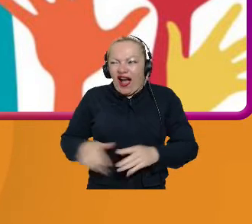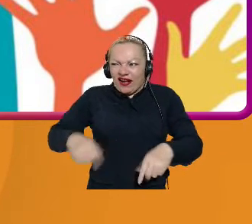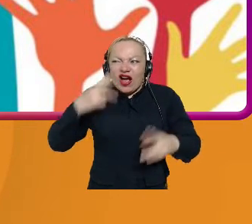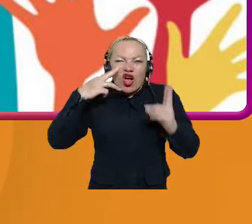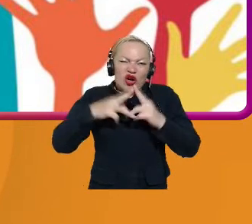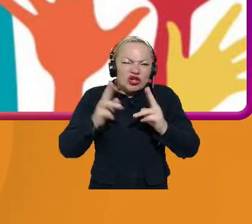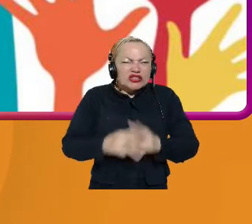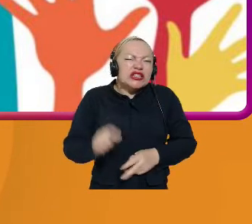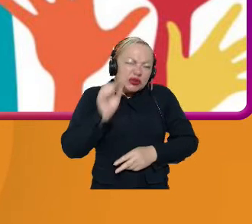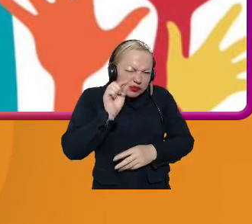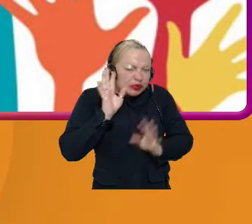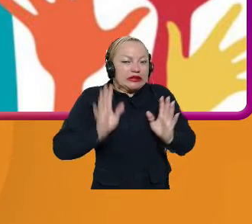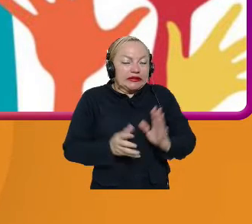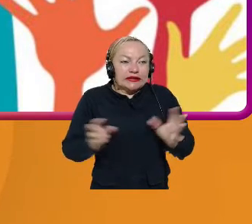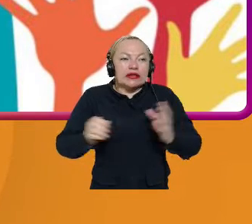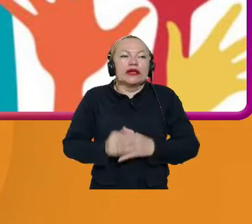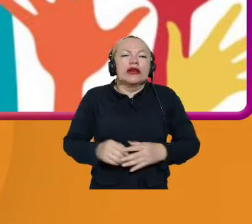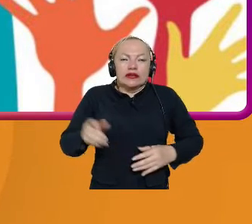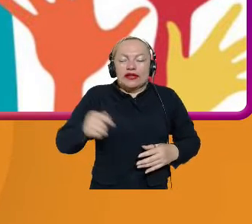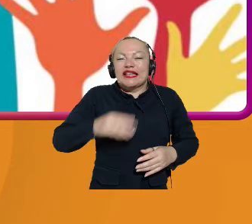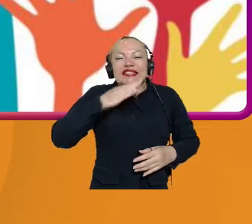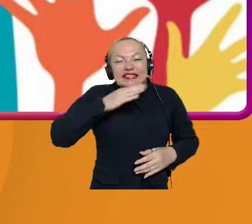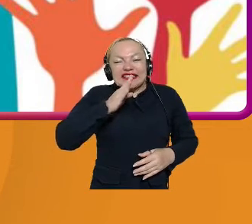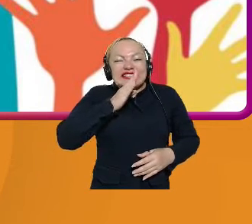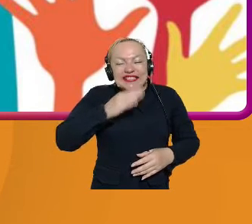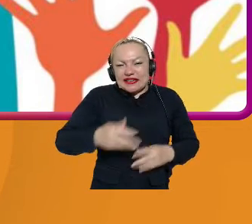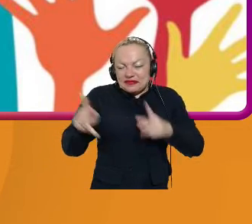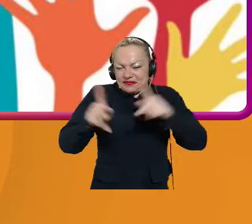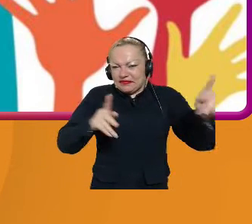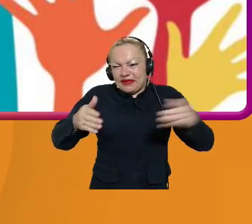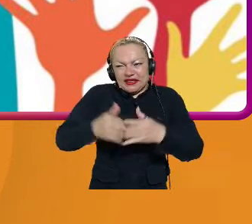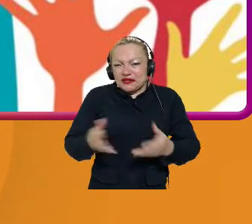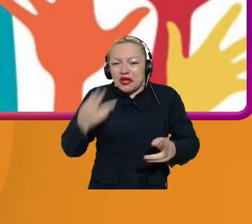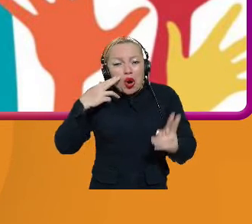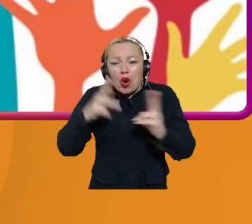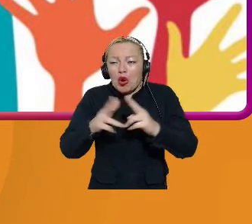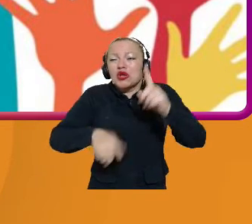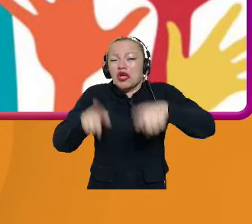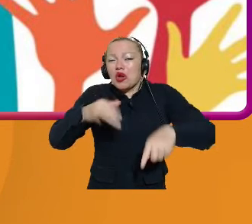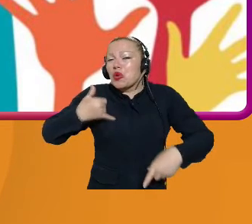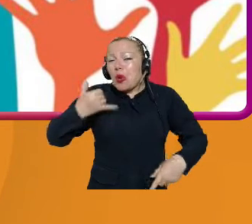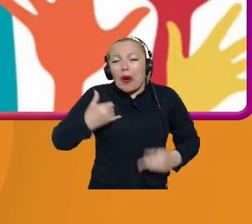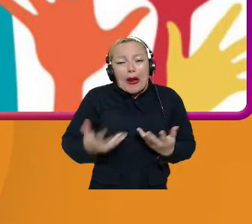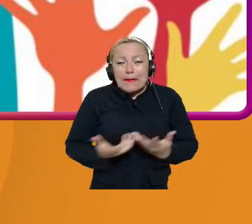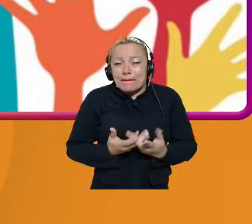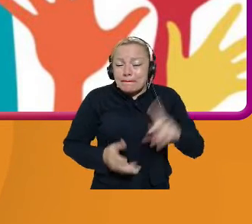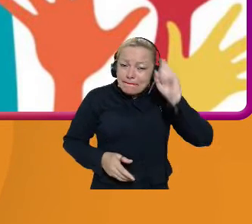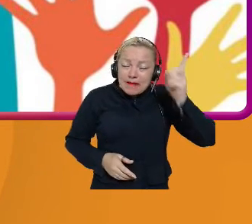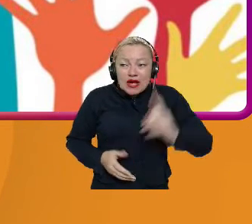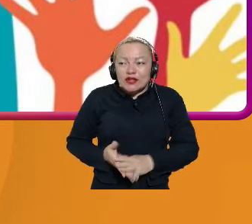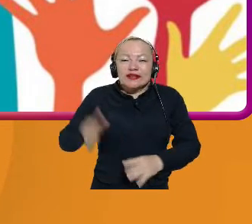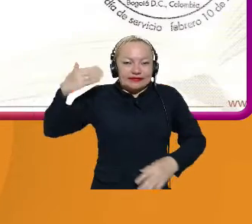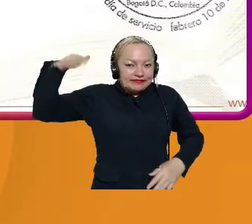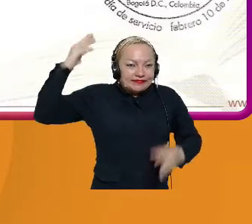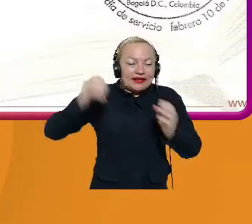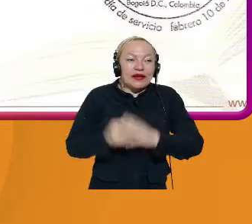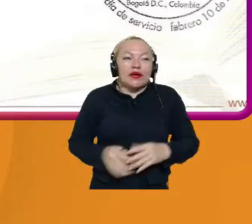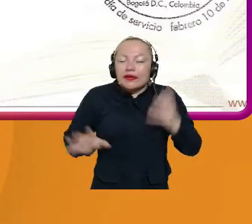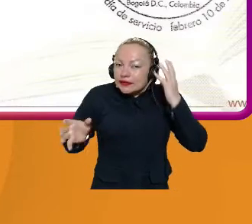las nuevas generaciones, esos chiquillos así como tú, pues poco. Es... El cumpleaños de la